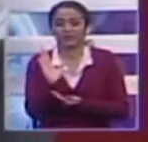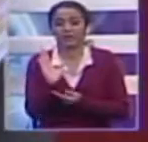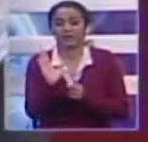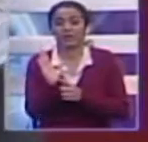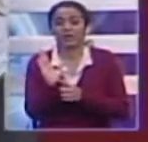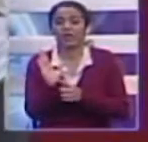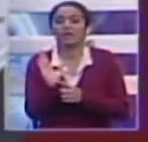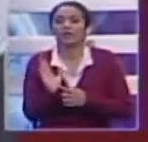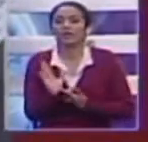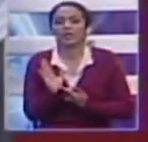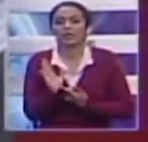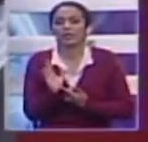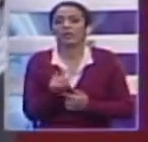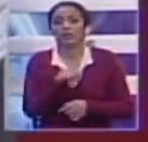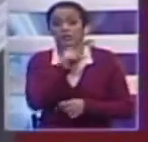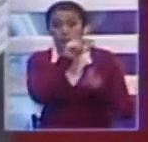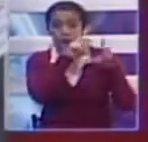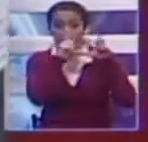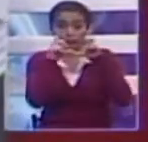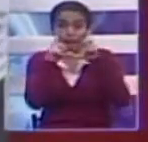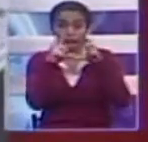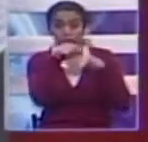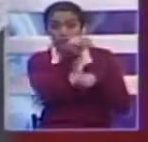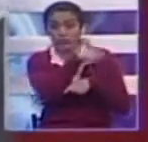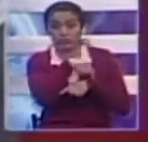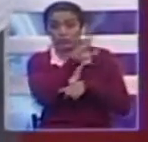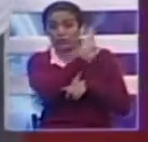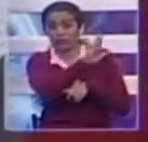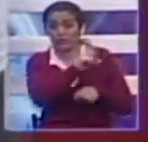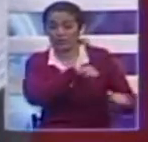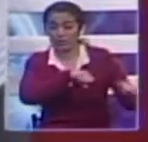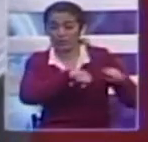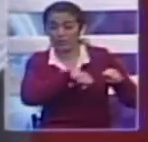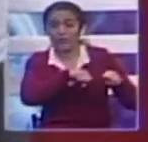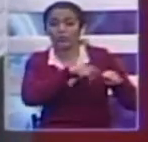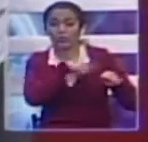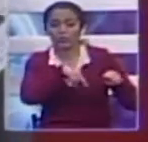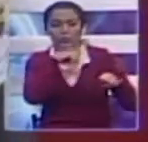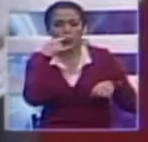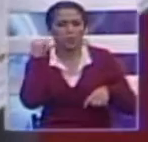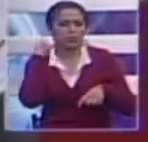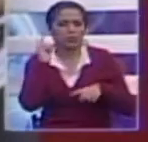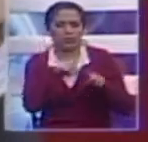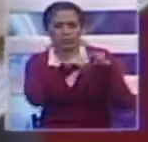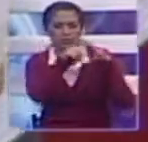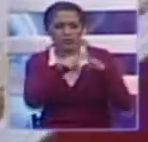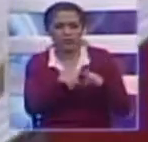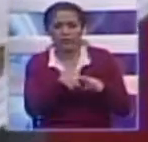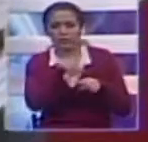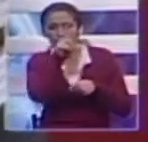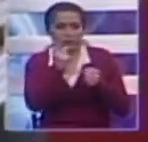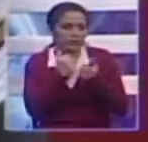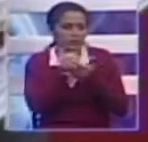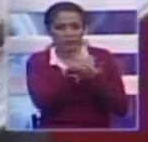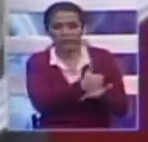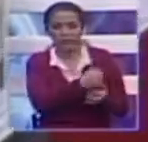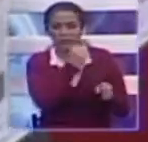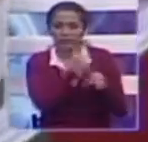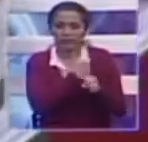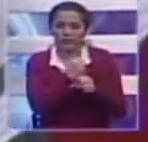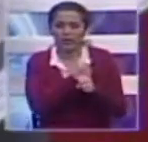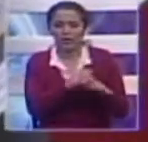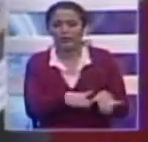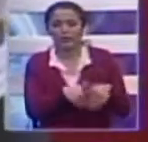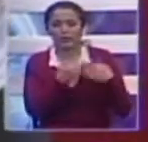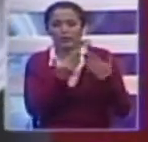del post-terremoto con los niños y gente pues trabajando en los lugares de los